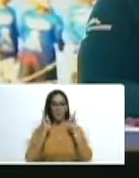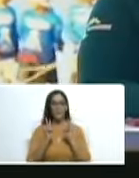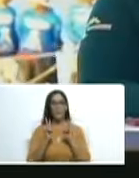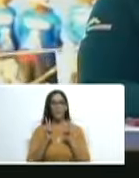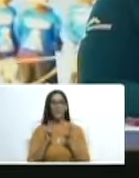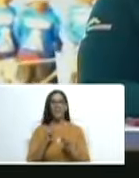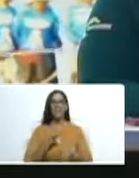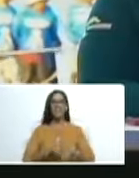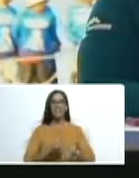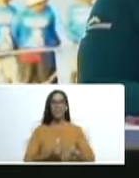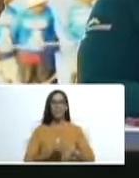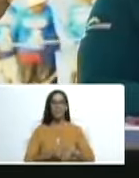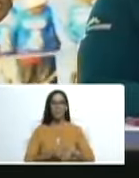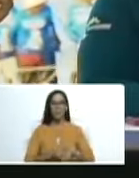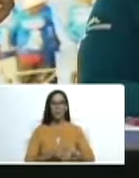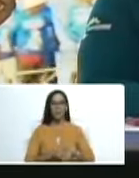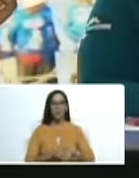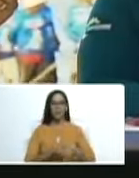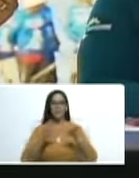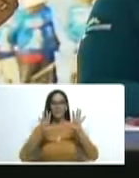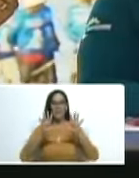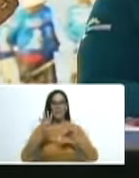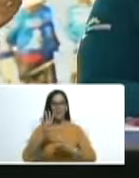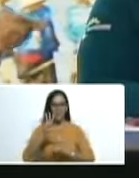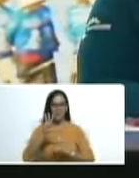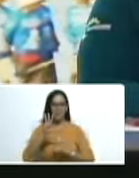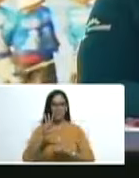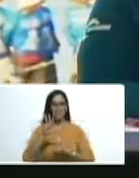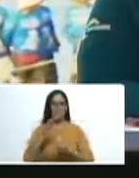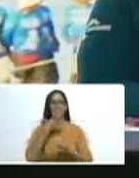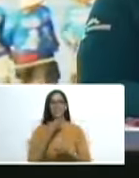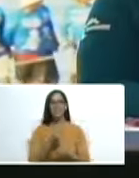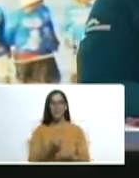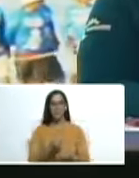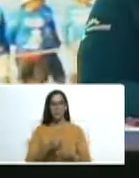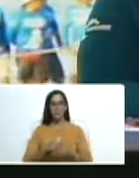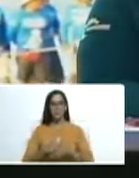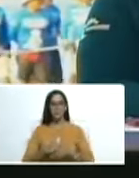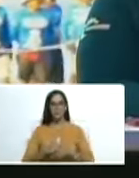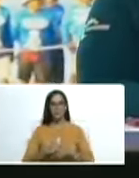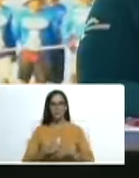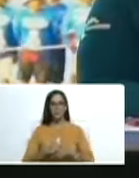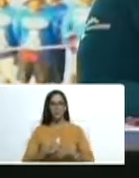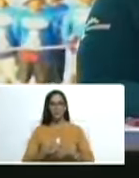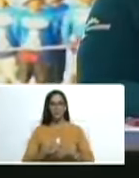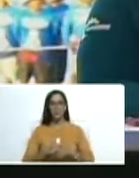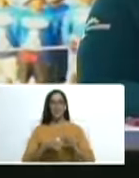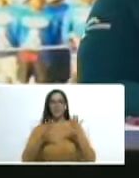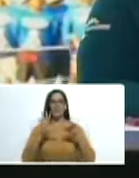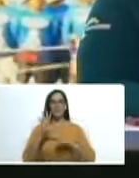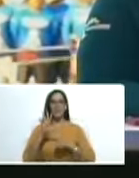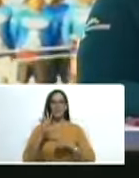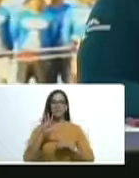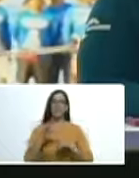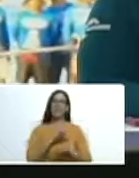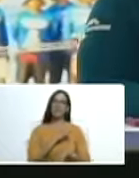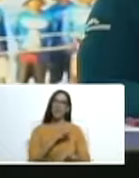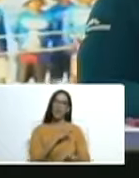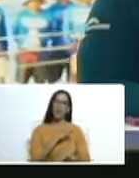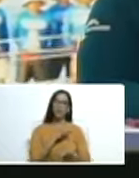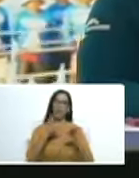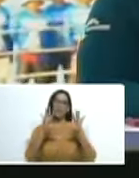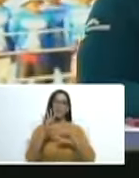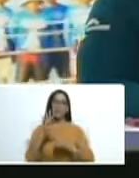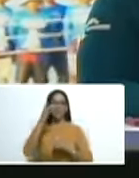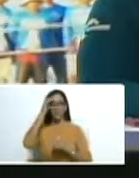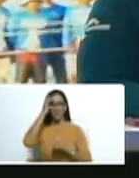veda del 15 de diciembre, 15 de enero, 15